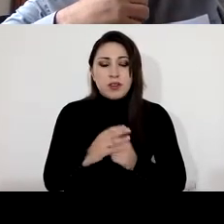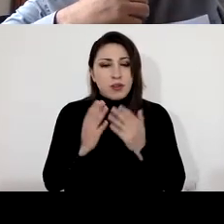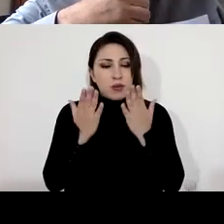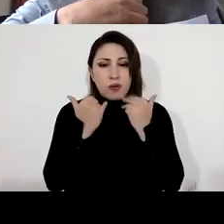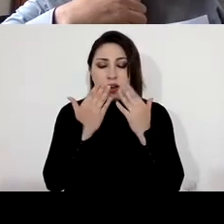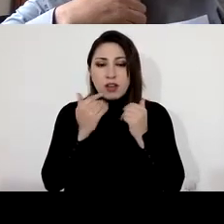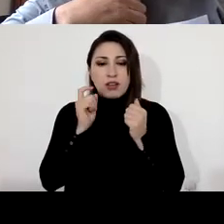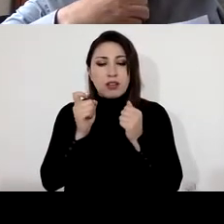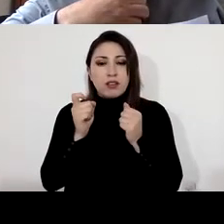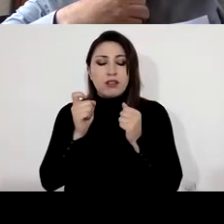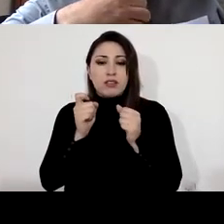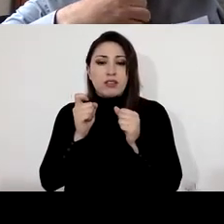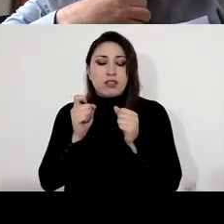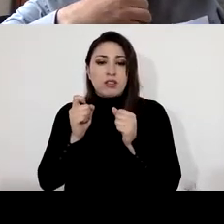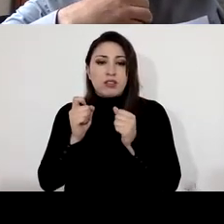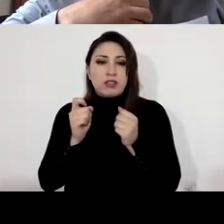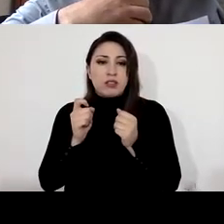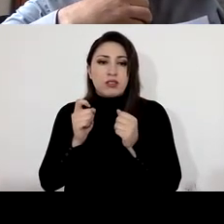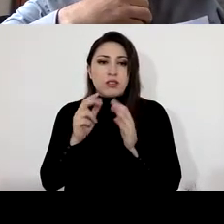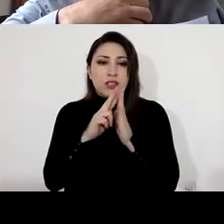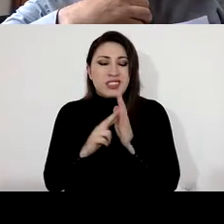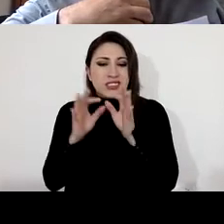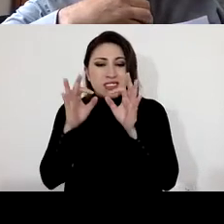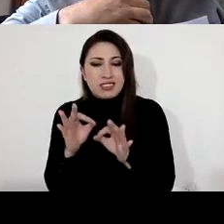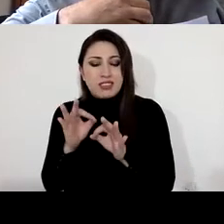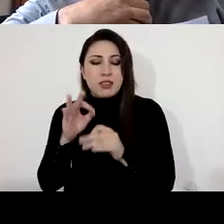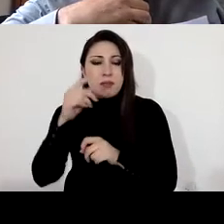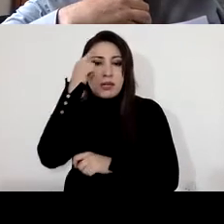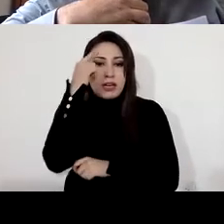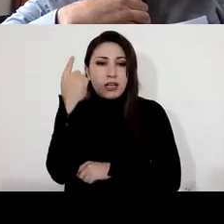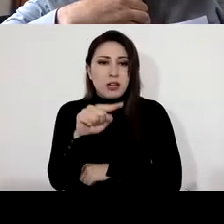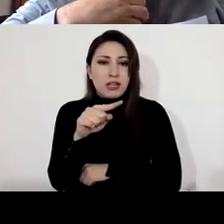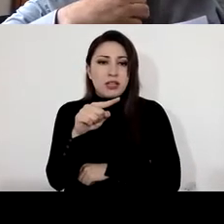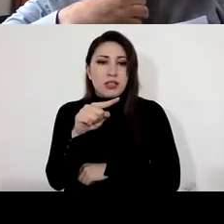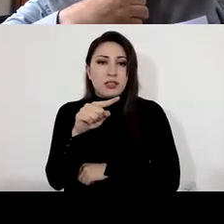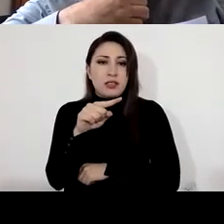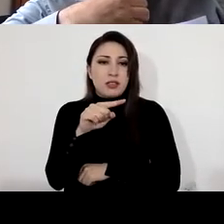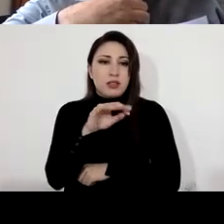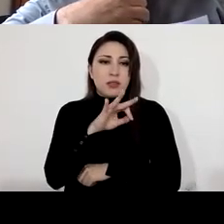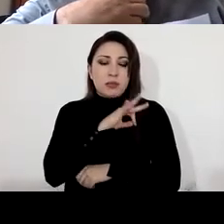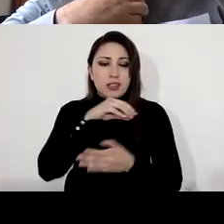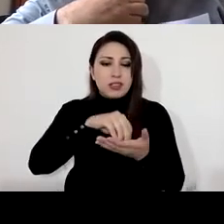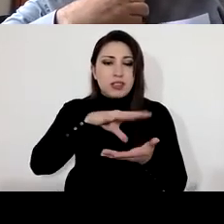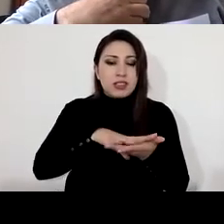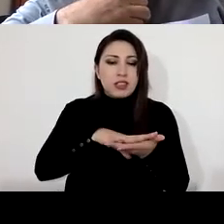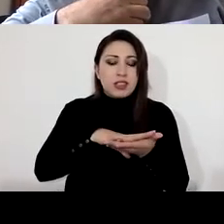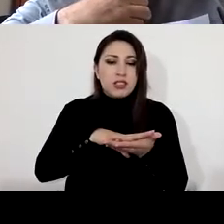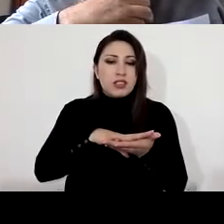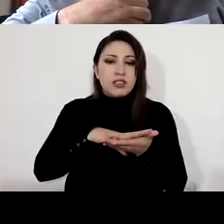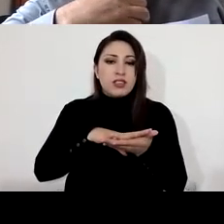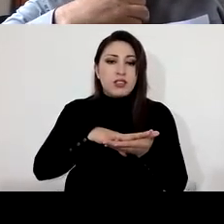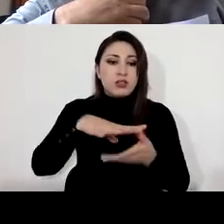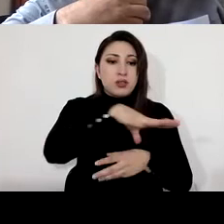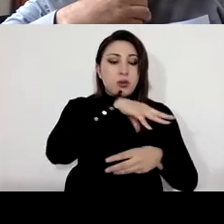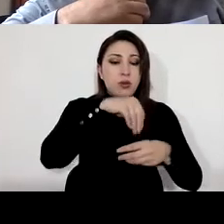a la incorporación del sistema del